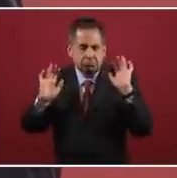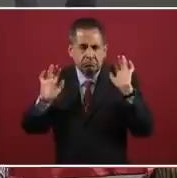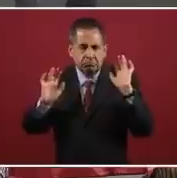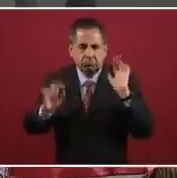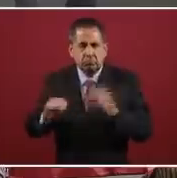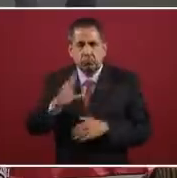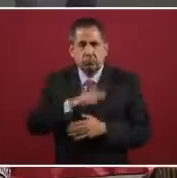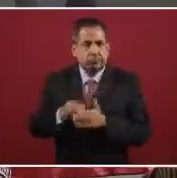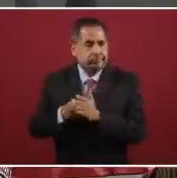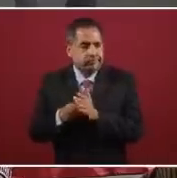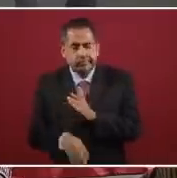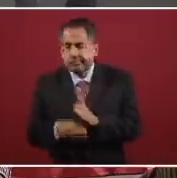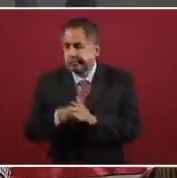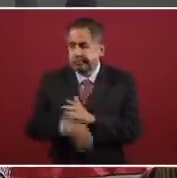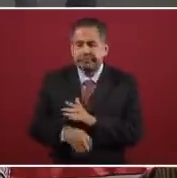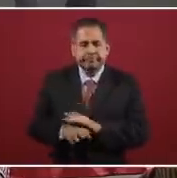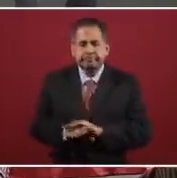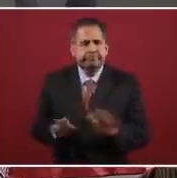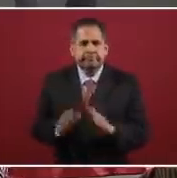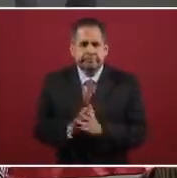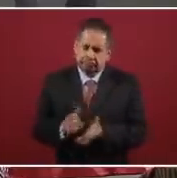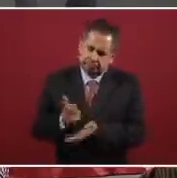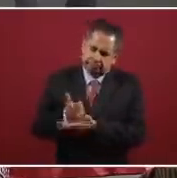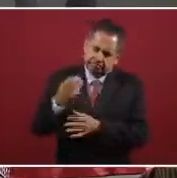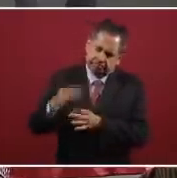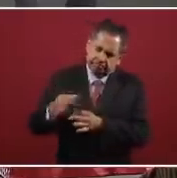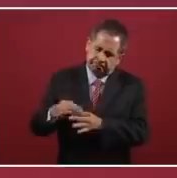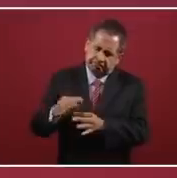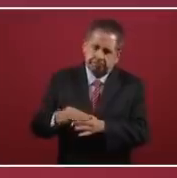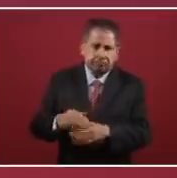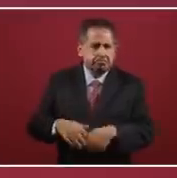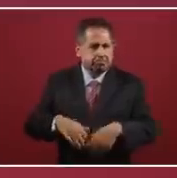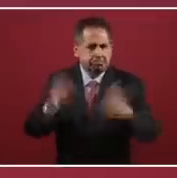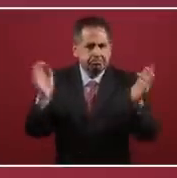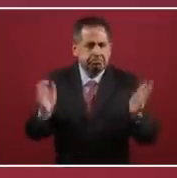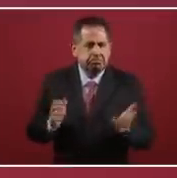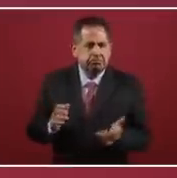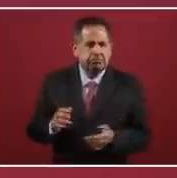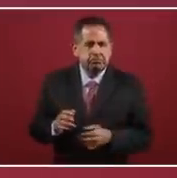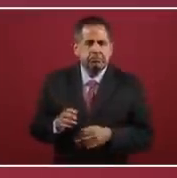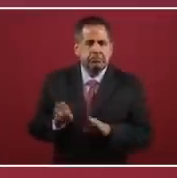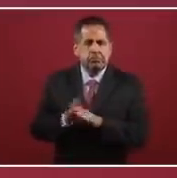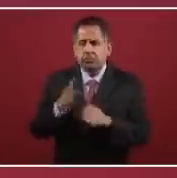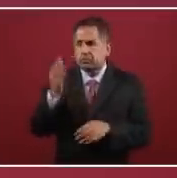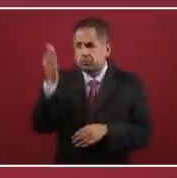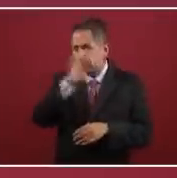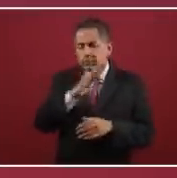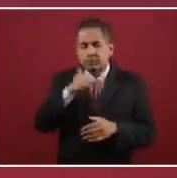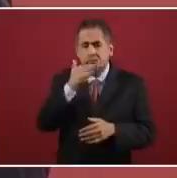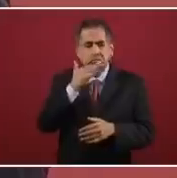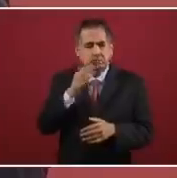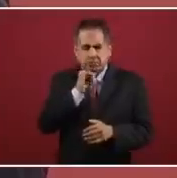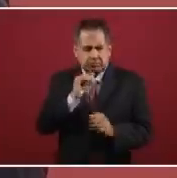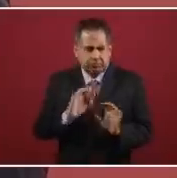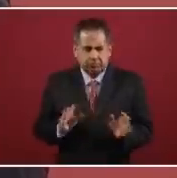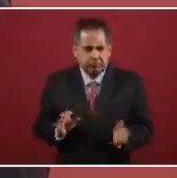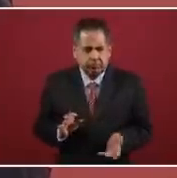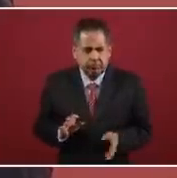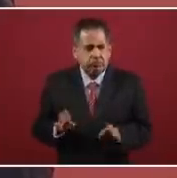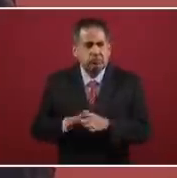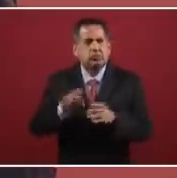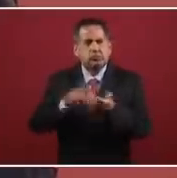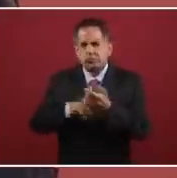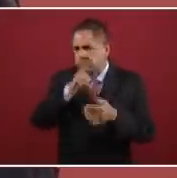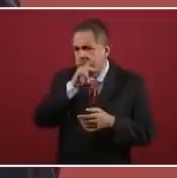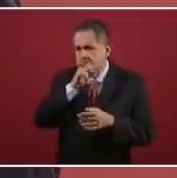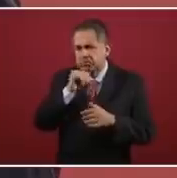está evadiendo impuestos, no está haciendo fraude fiscal, ¿por qué se va a